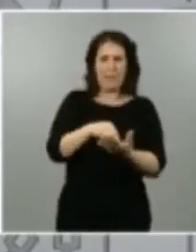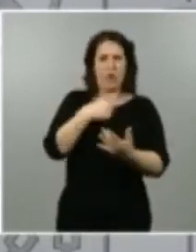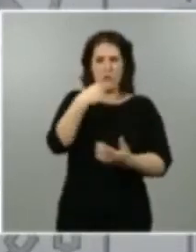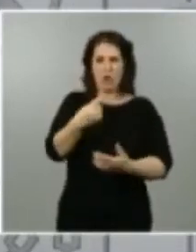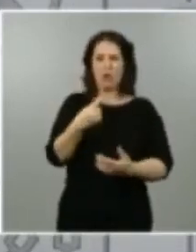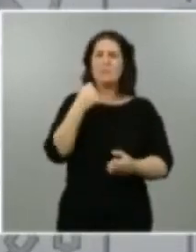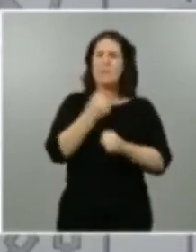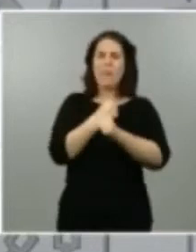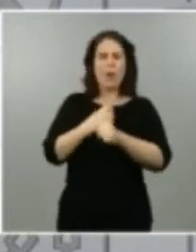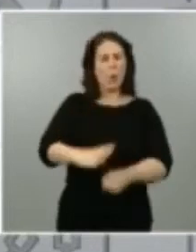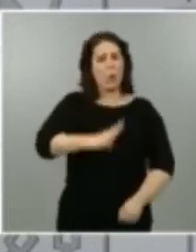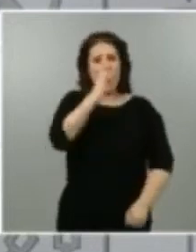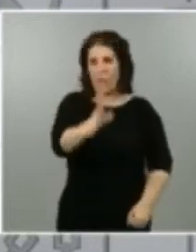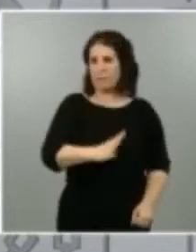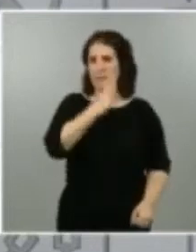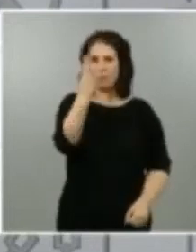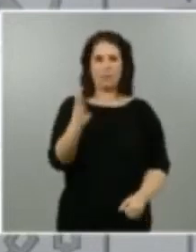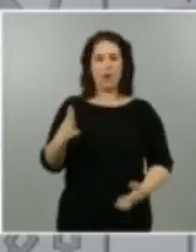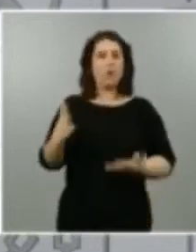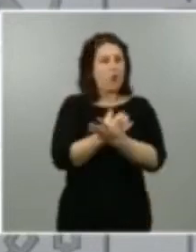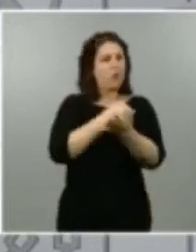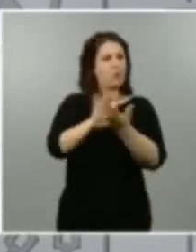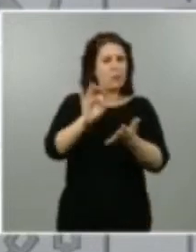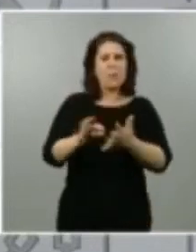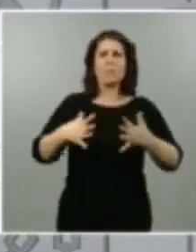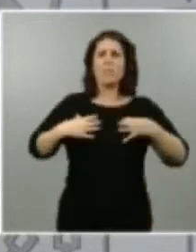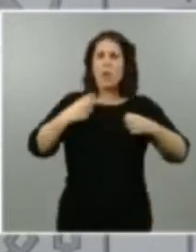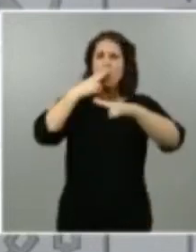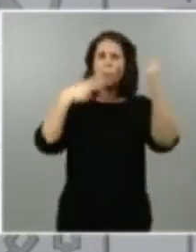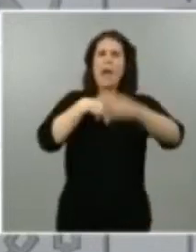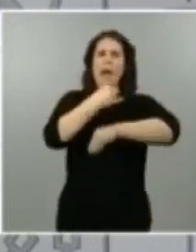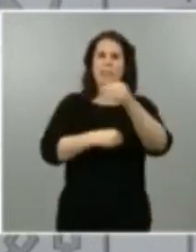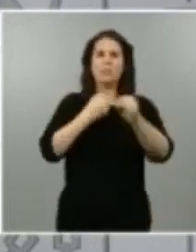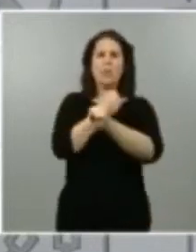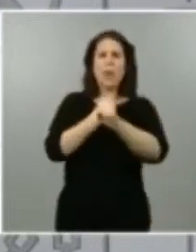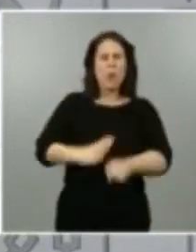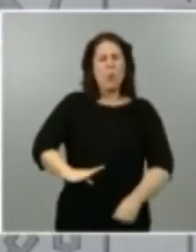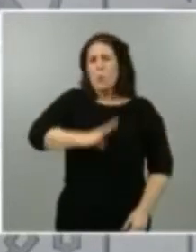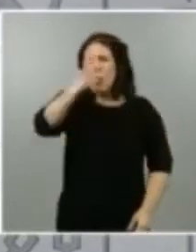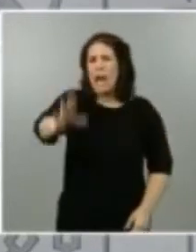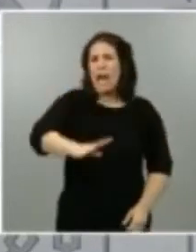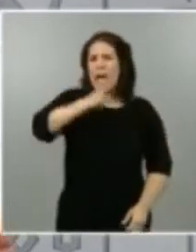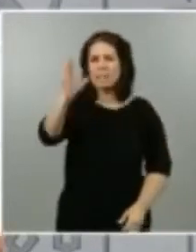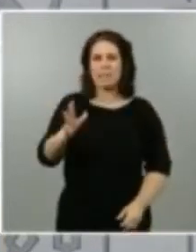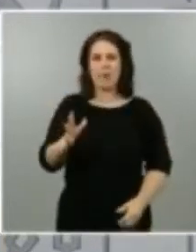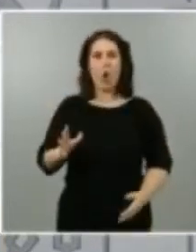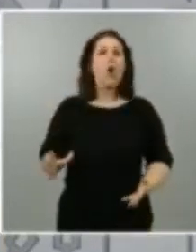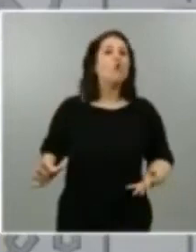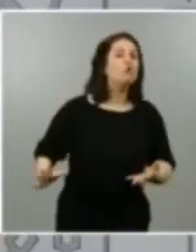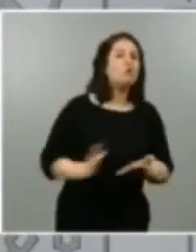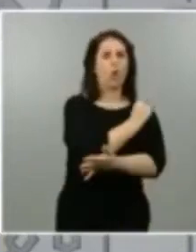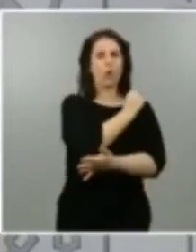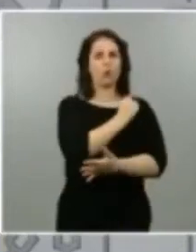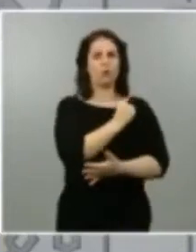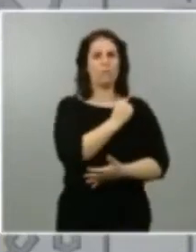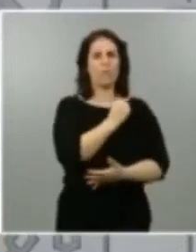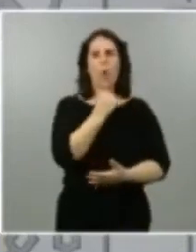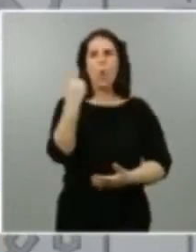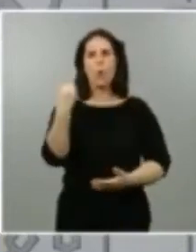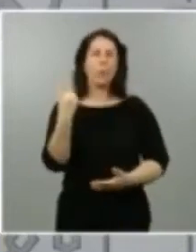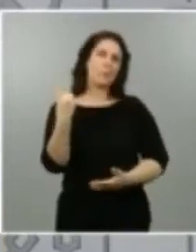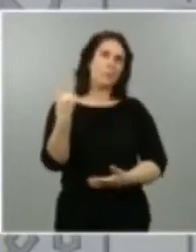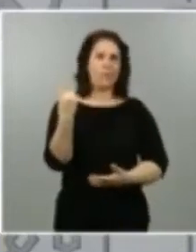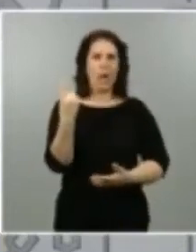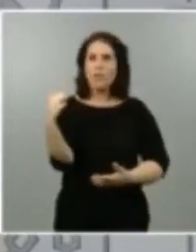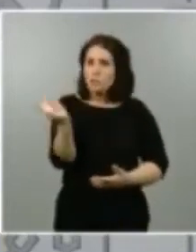han hecho un trabajo excepcional todos no me refiero a que haya alguno que se ha quedado atrás todos han hecho un